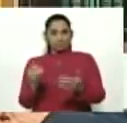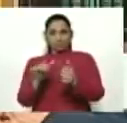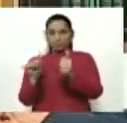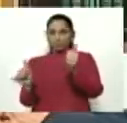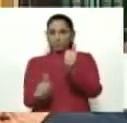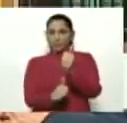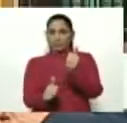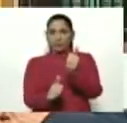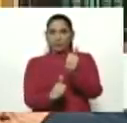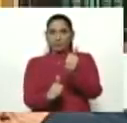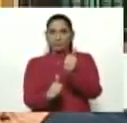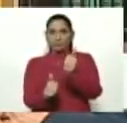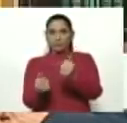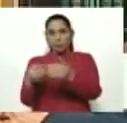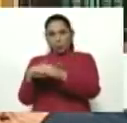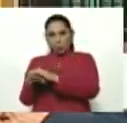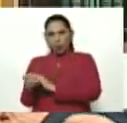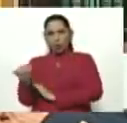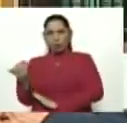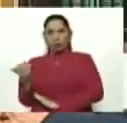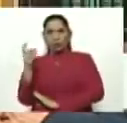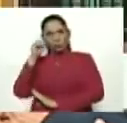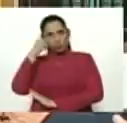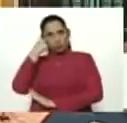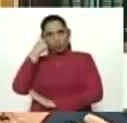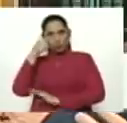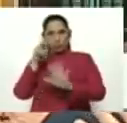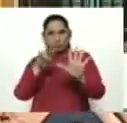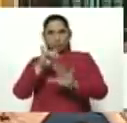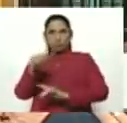usted, guárdelo, como recuerdo de hoy 7 de junio.